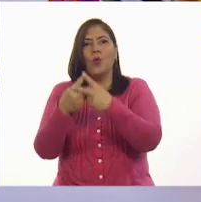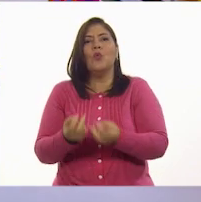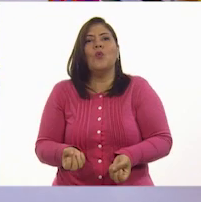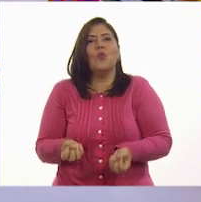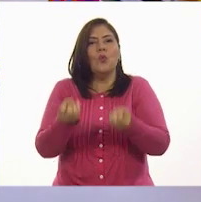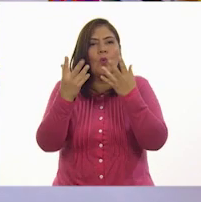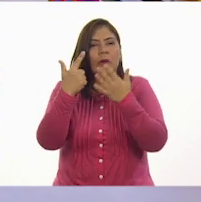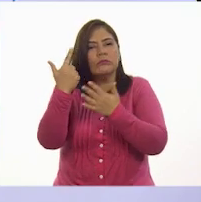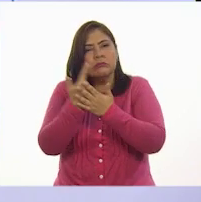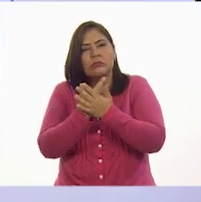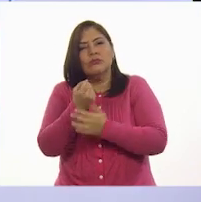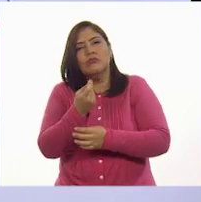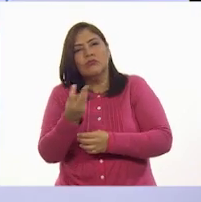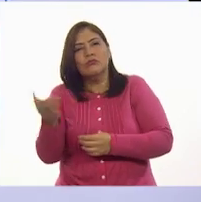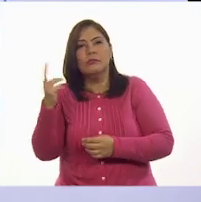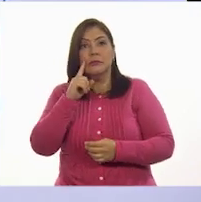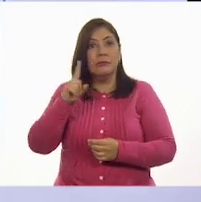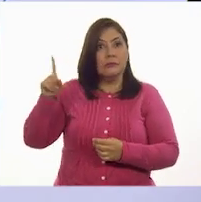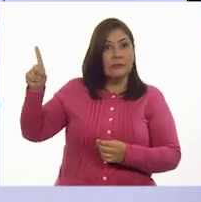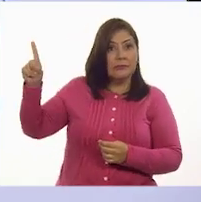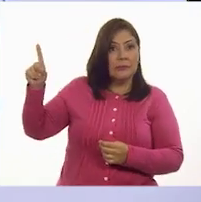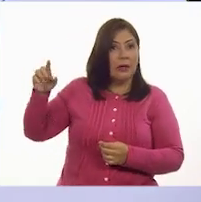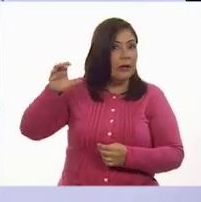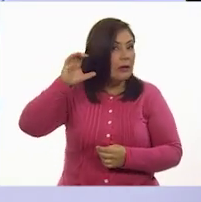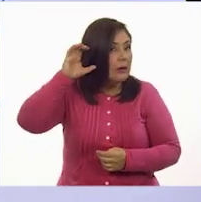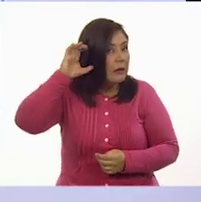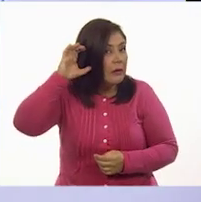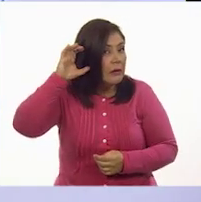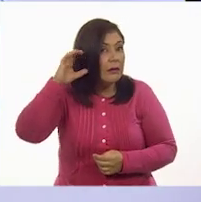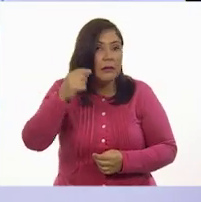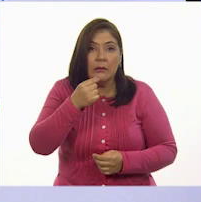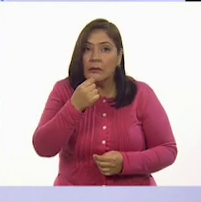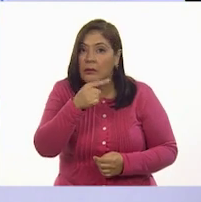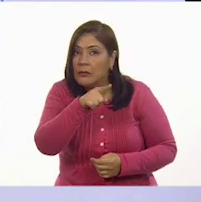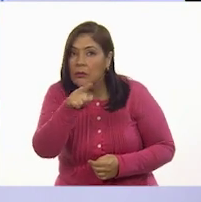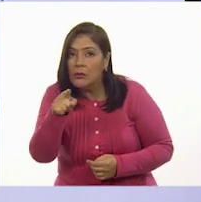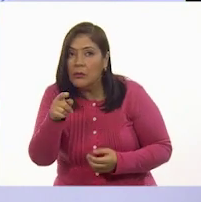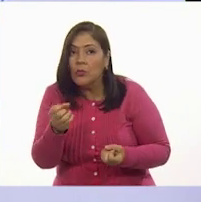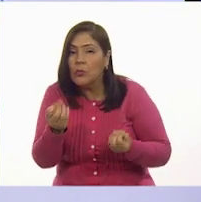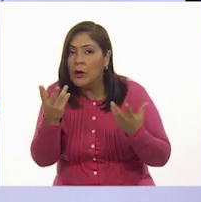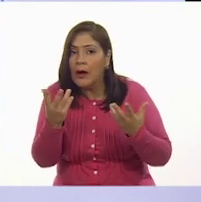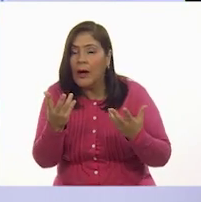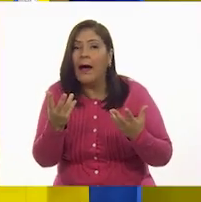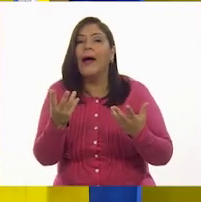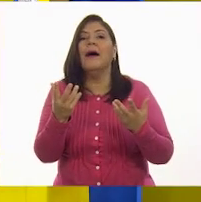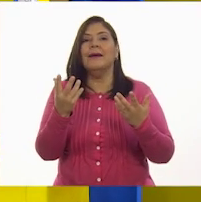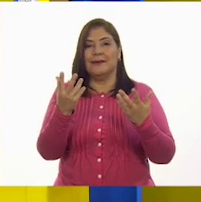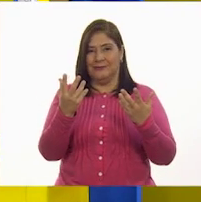son. Ya escucho niños que nos están diciendo que son. ¿Cuántas son? ¡Claro!